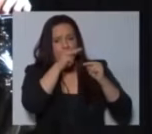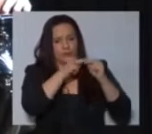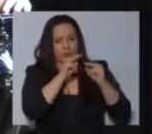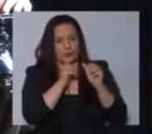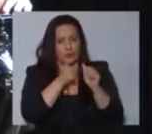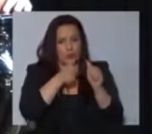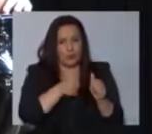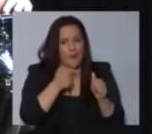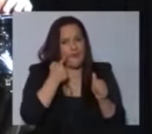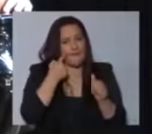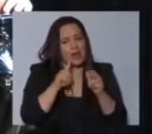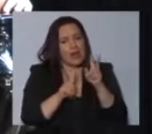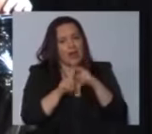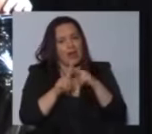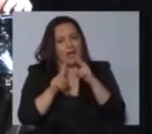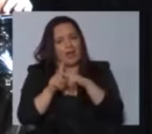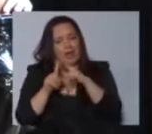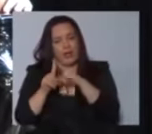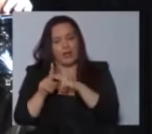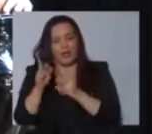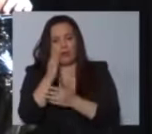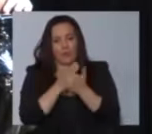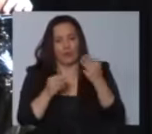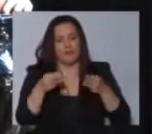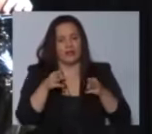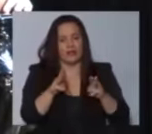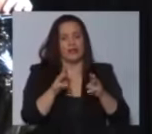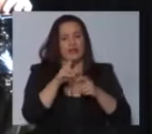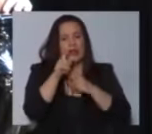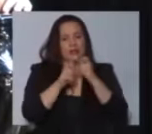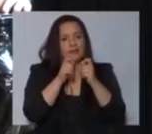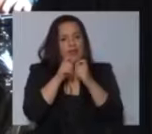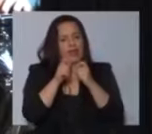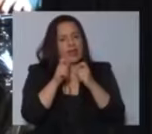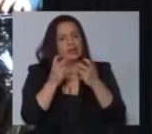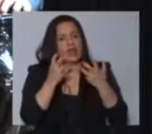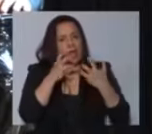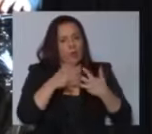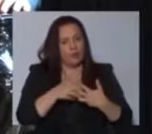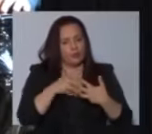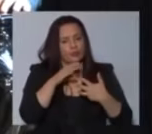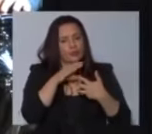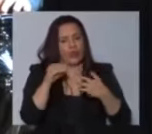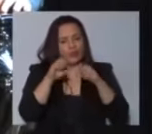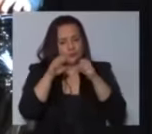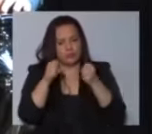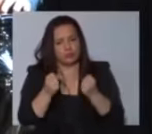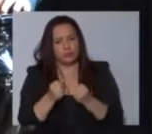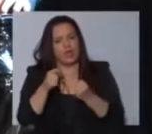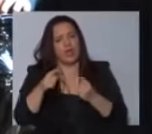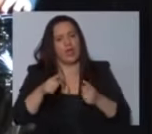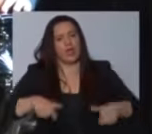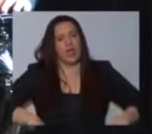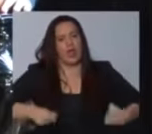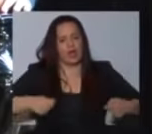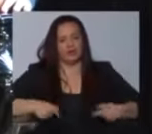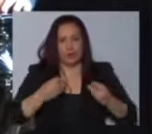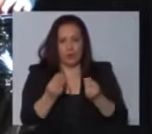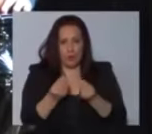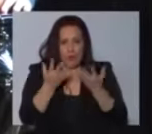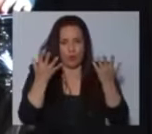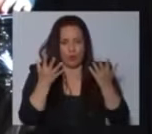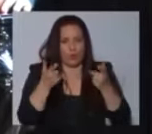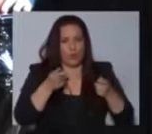implementar también medidas específicas de ajuste y de contención de gasto público. Por